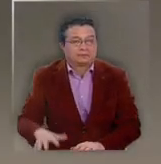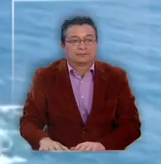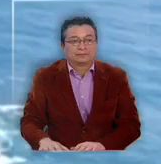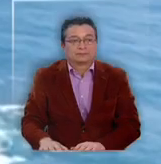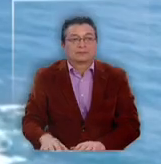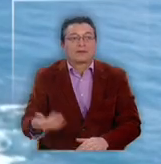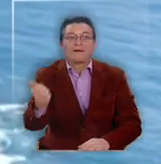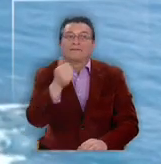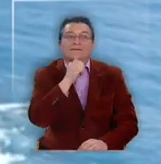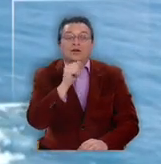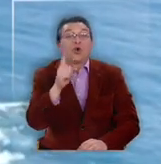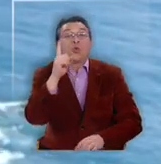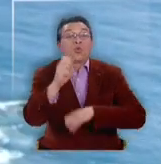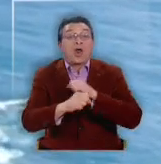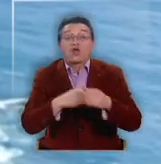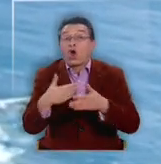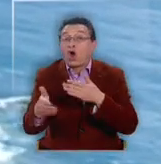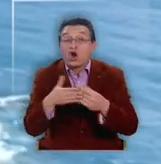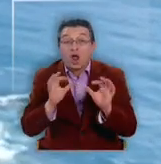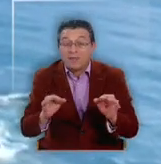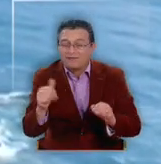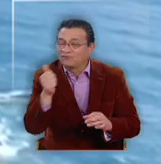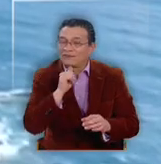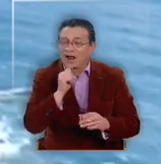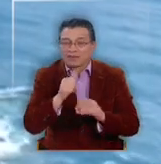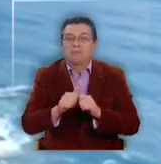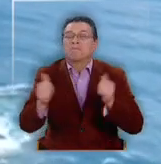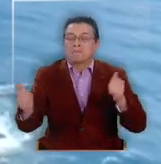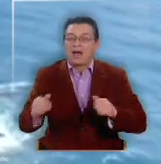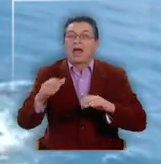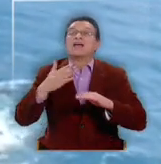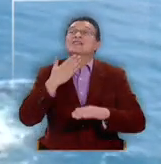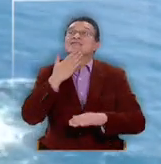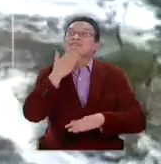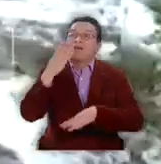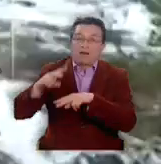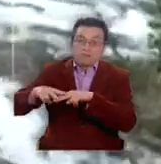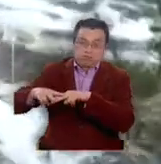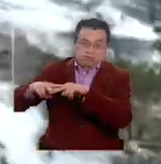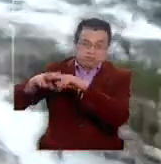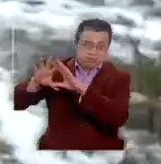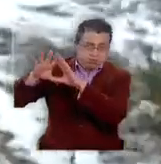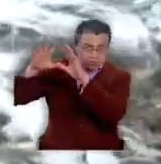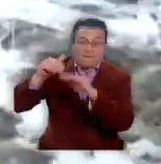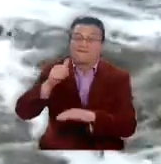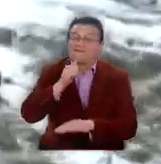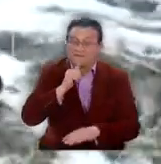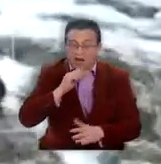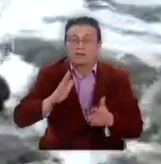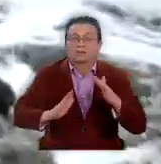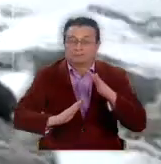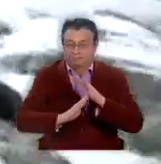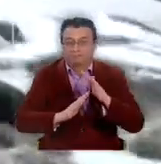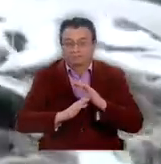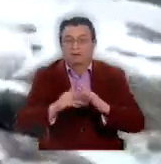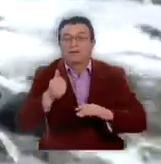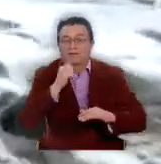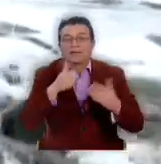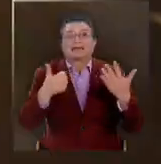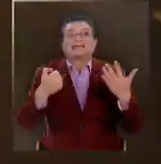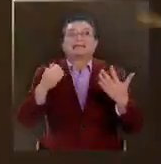Estamos muy lejos de que sea un año normal, tanto en la acumulación de nieve como desde el punto de vista de agua caída, estamos en torno a un déficit